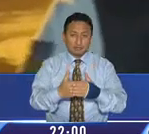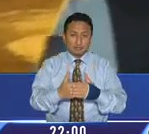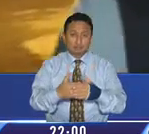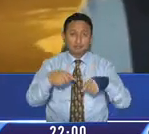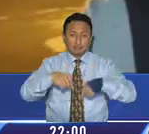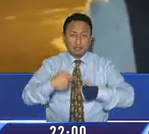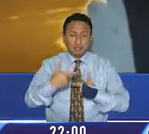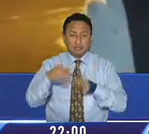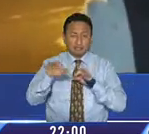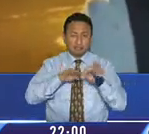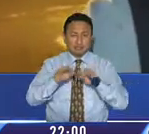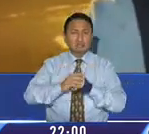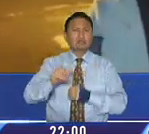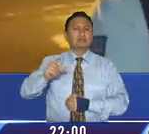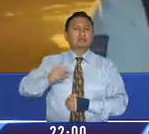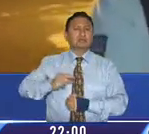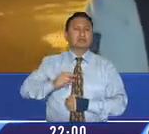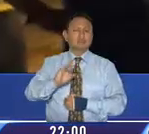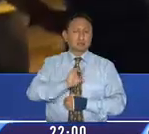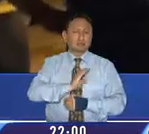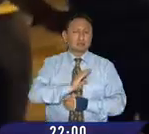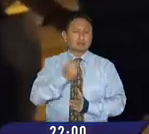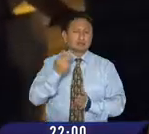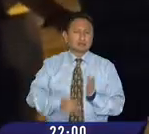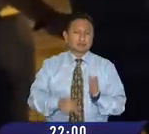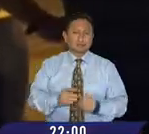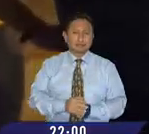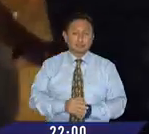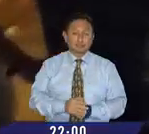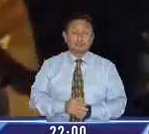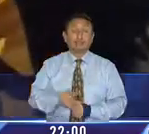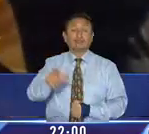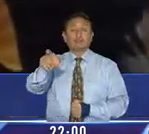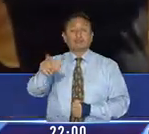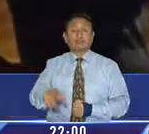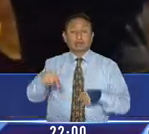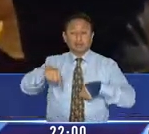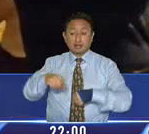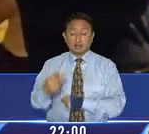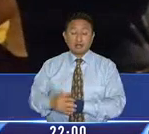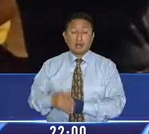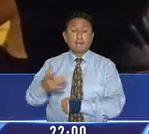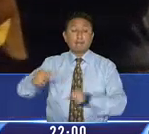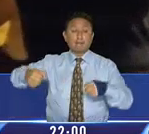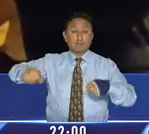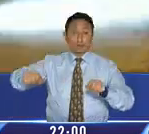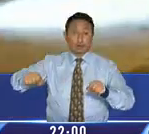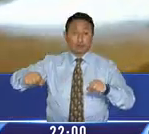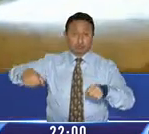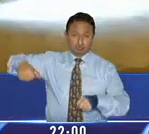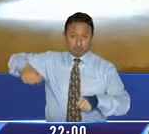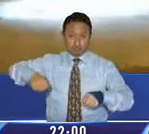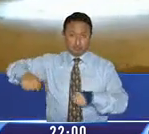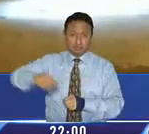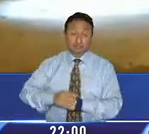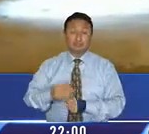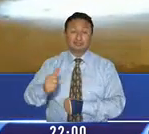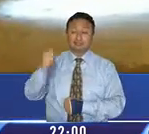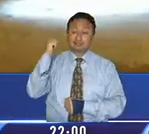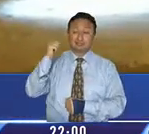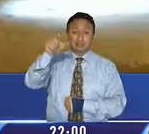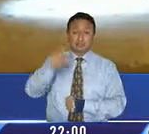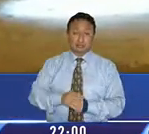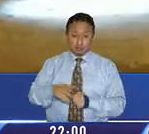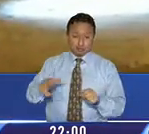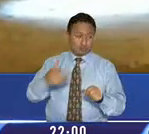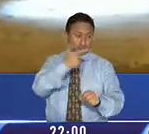un detalle técnico de cómo sucedieron los hechos. Trascendió que los responsables se movilizaban en una motocicleta, que el copiloto fue el